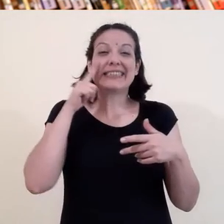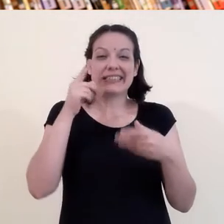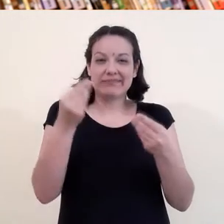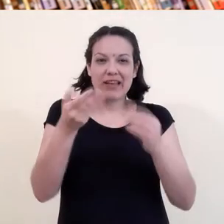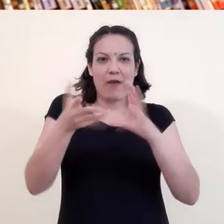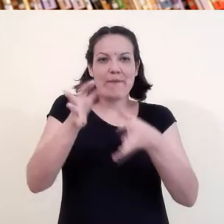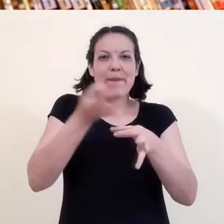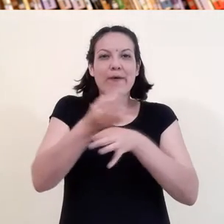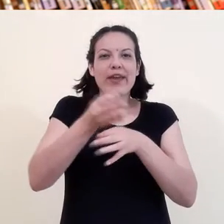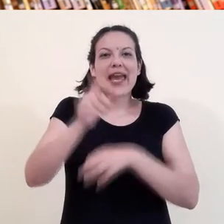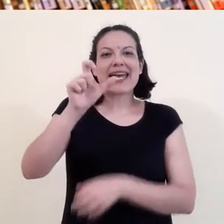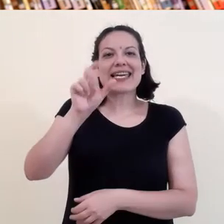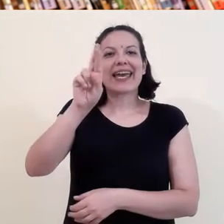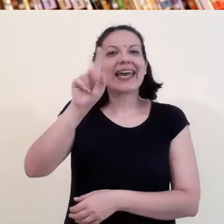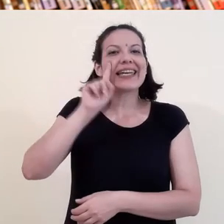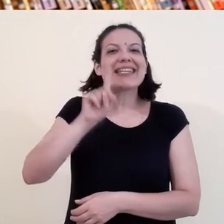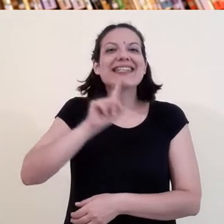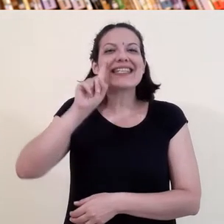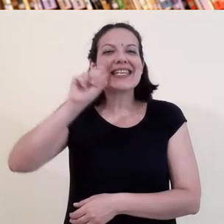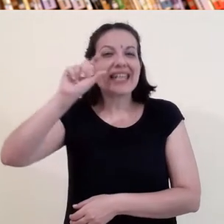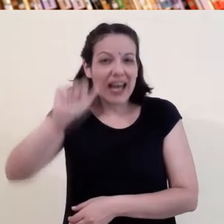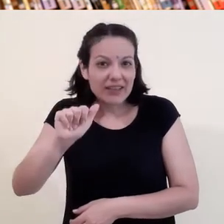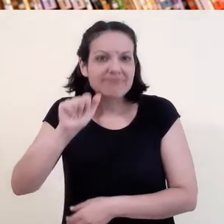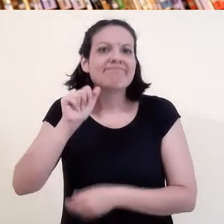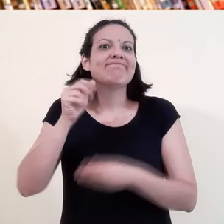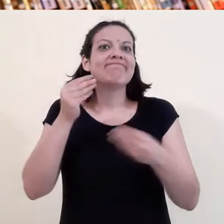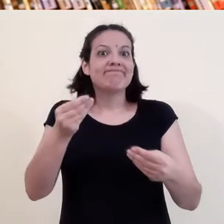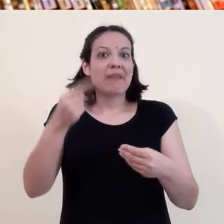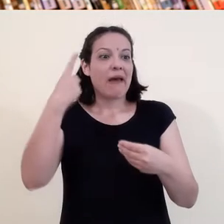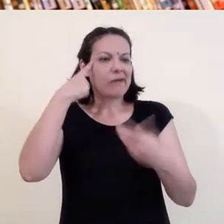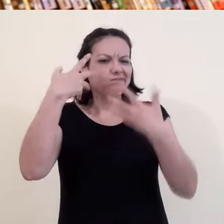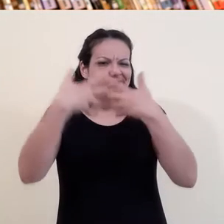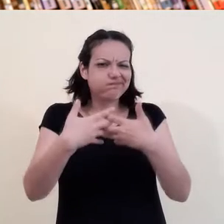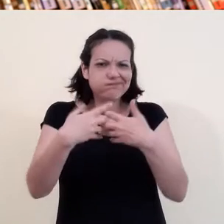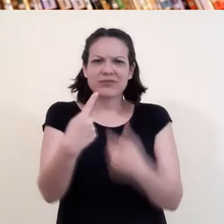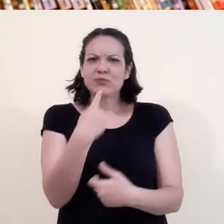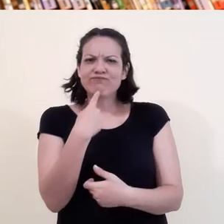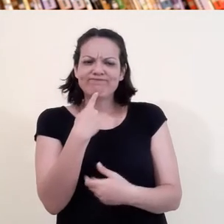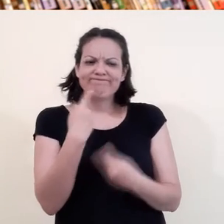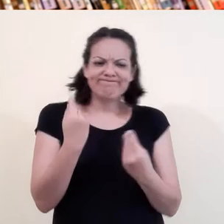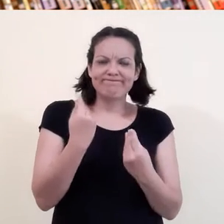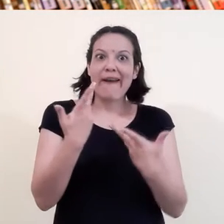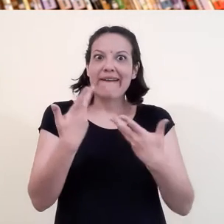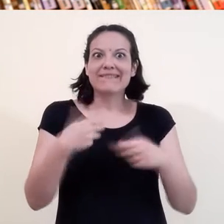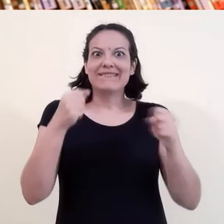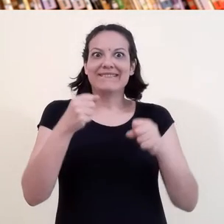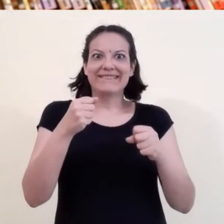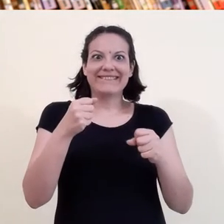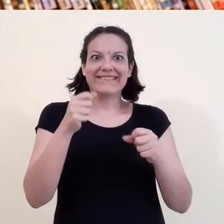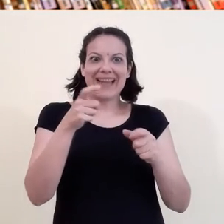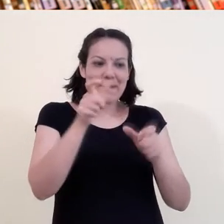pedagogías críticas, porque cuando se logra ese pensamiento crítico en los estudiantes y en